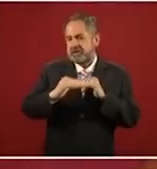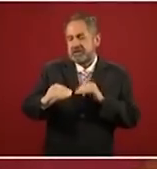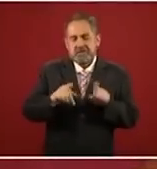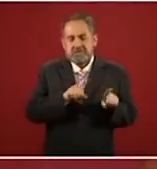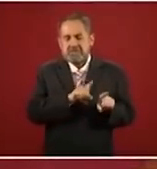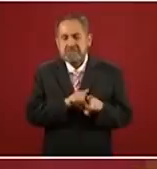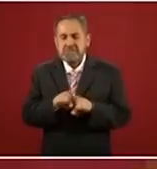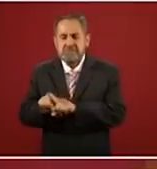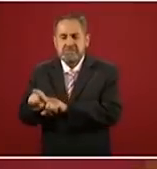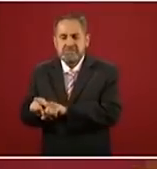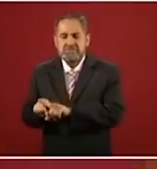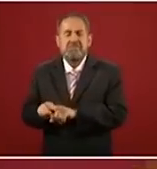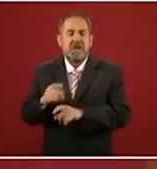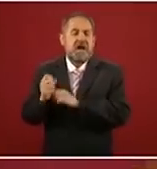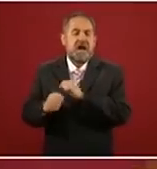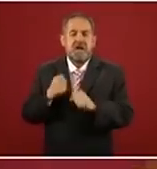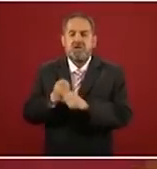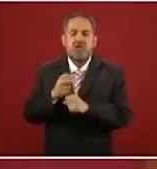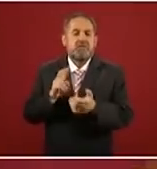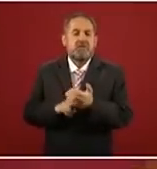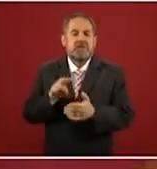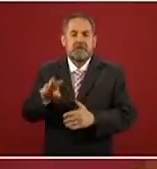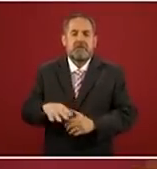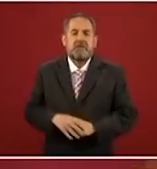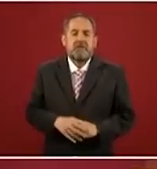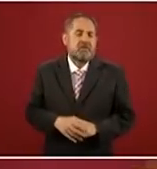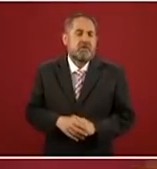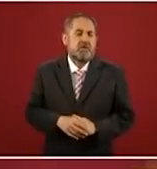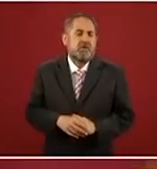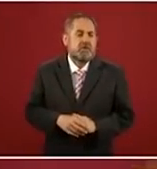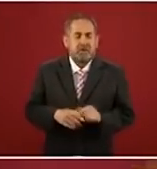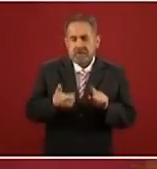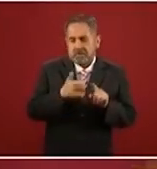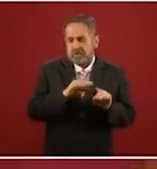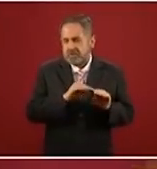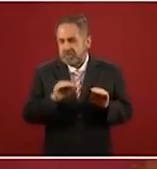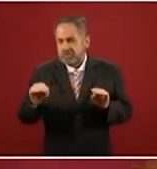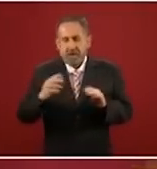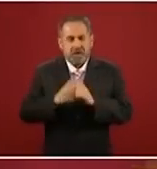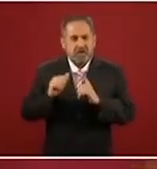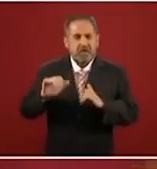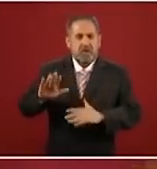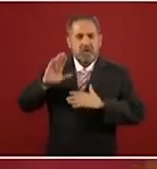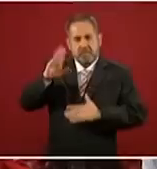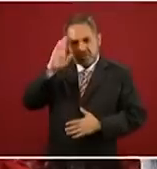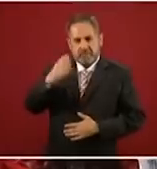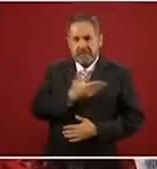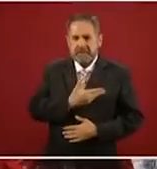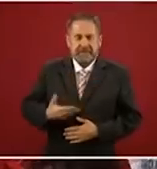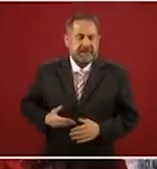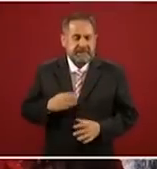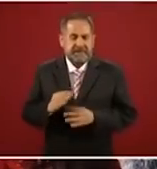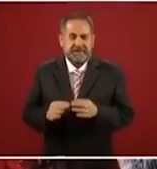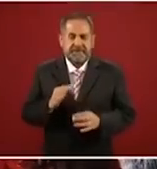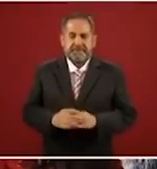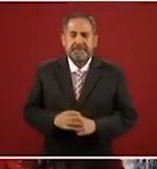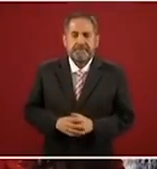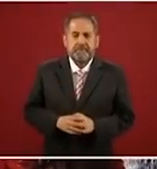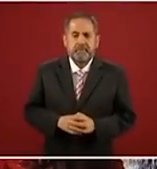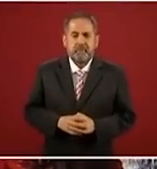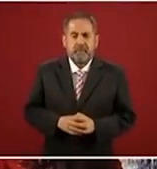similar al del 2010 un cumplimiento pleno del compromiso del señor presidente que hemos hecho en